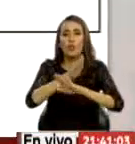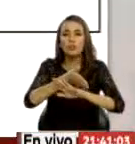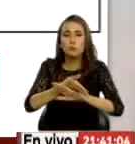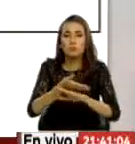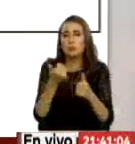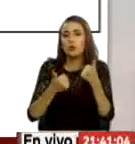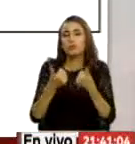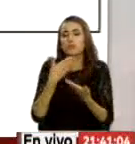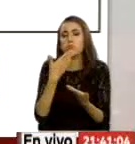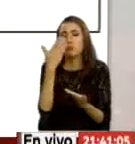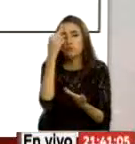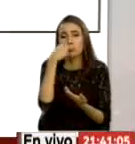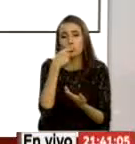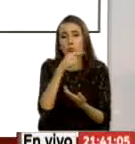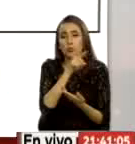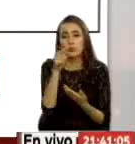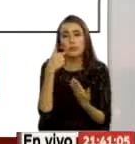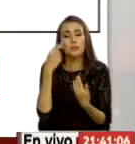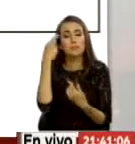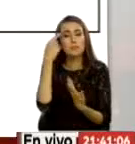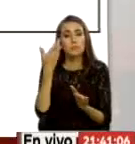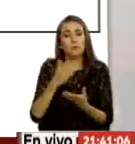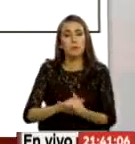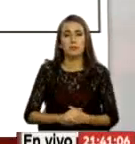Bueno, no tengo muy clara